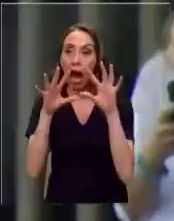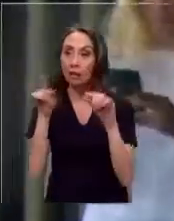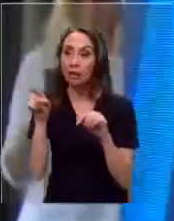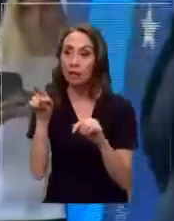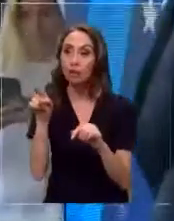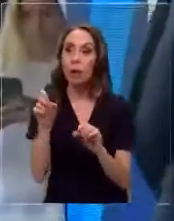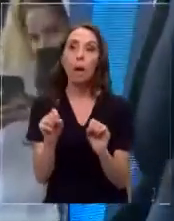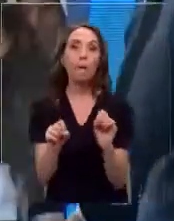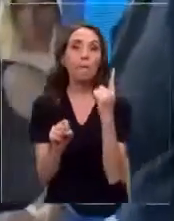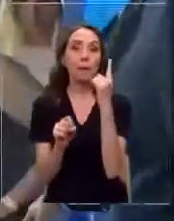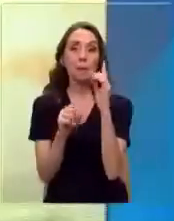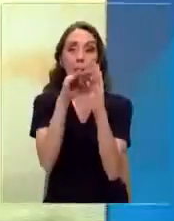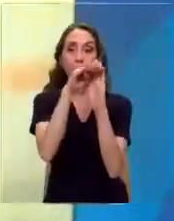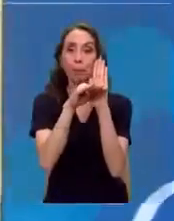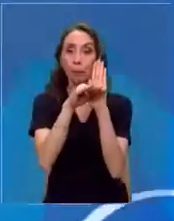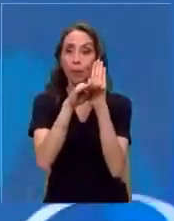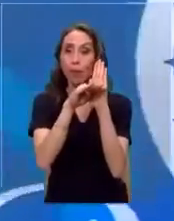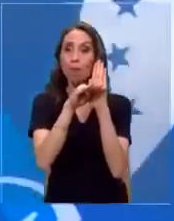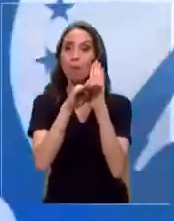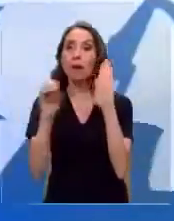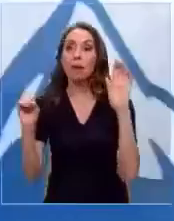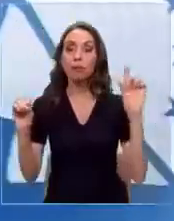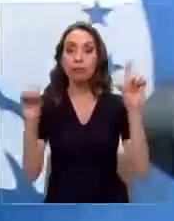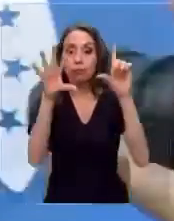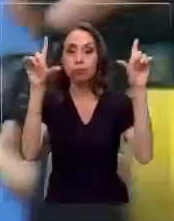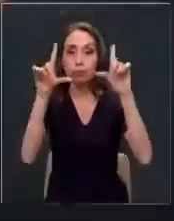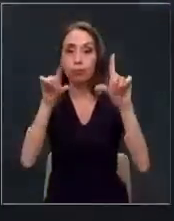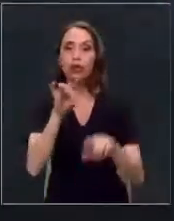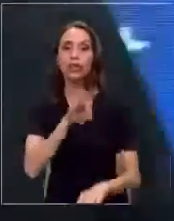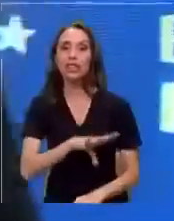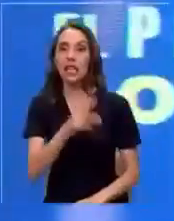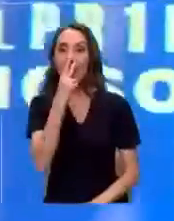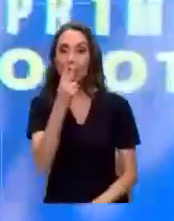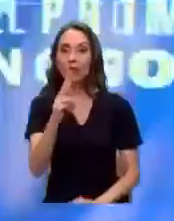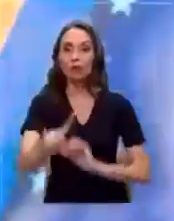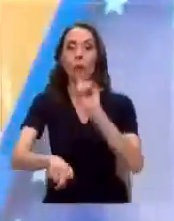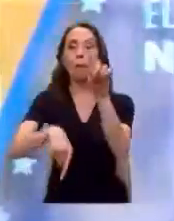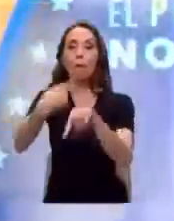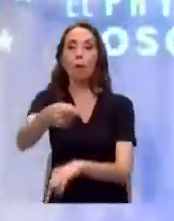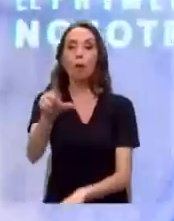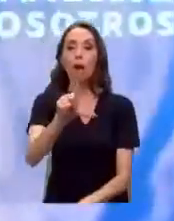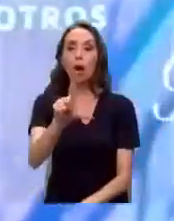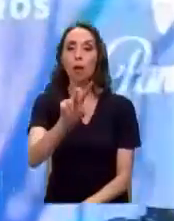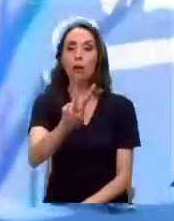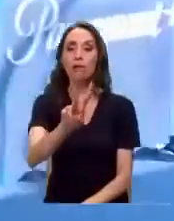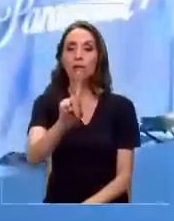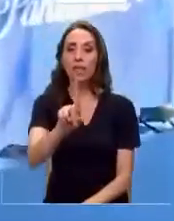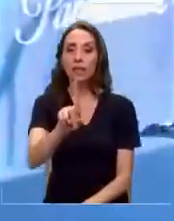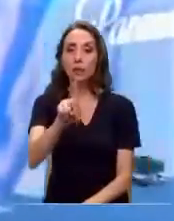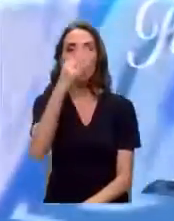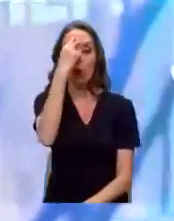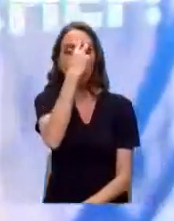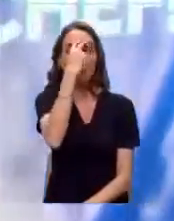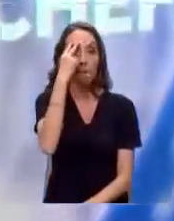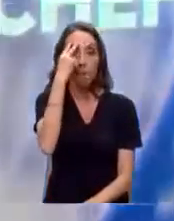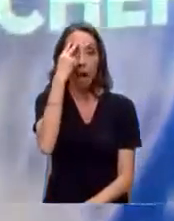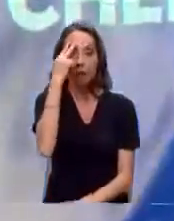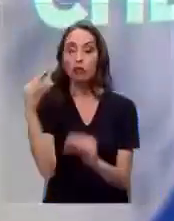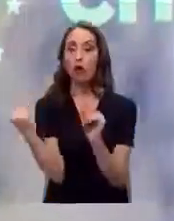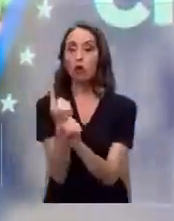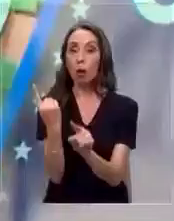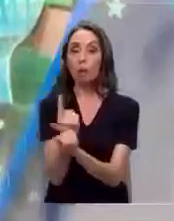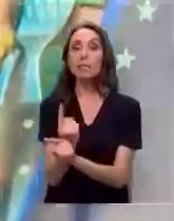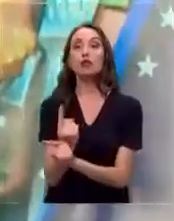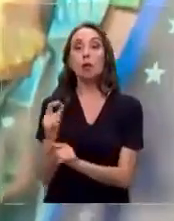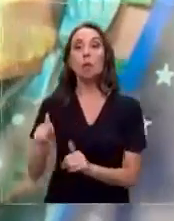el primer capítulo de esta serie se va a estrenar en chilevisión el próximo lunes 21 de marzo conversamos